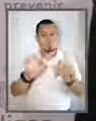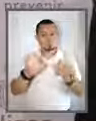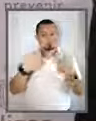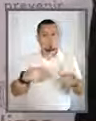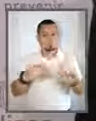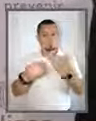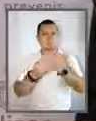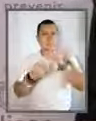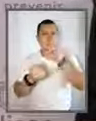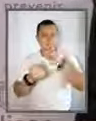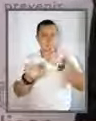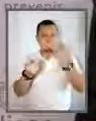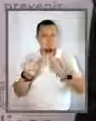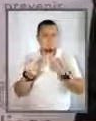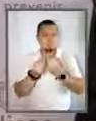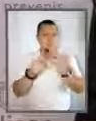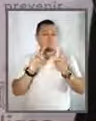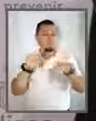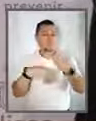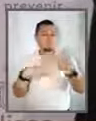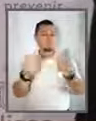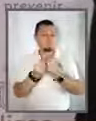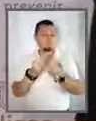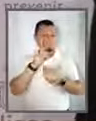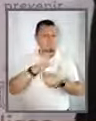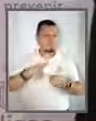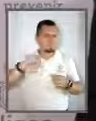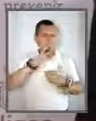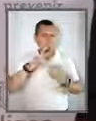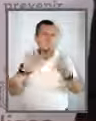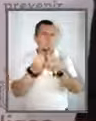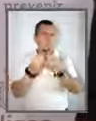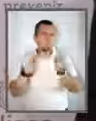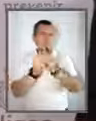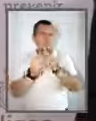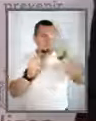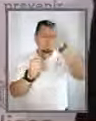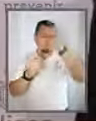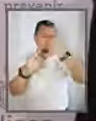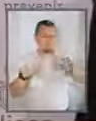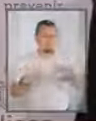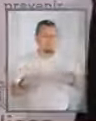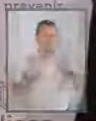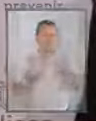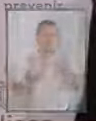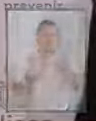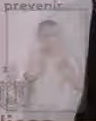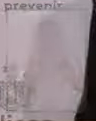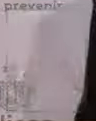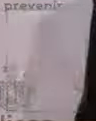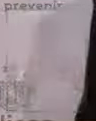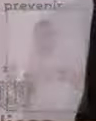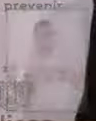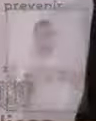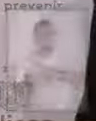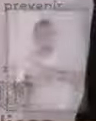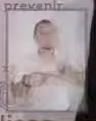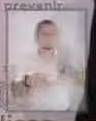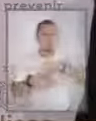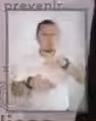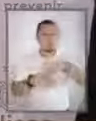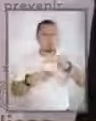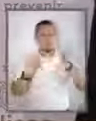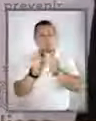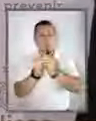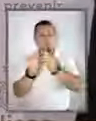Estado. Ahí vamos a encontrar una serie de disposiciones de carácter administrativo, médico y